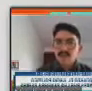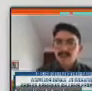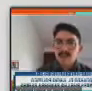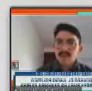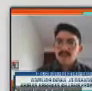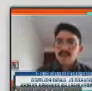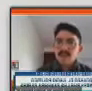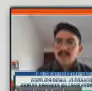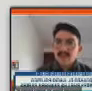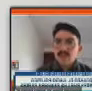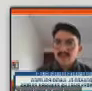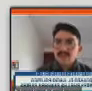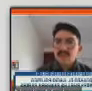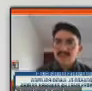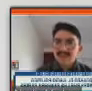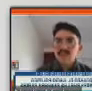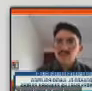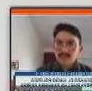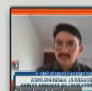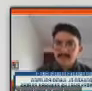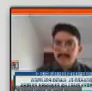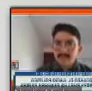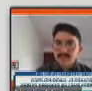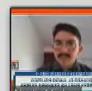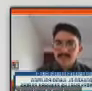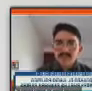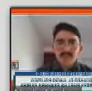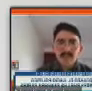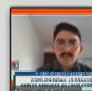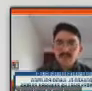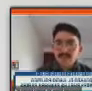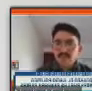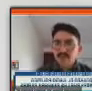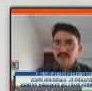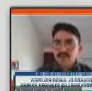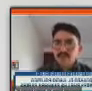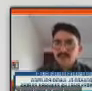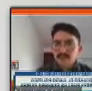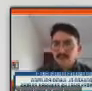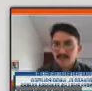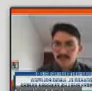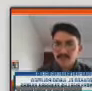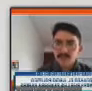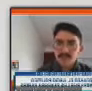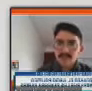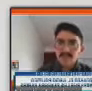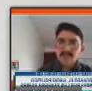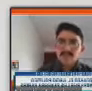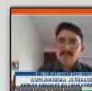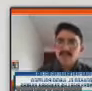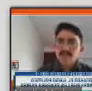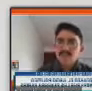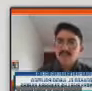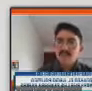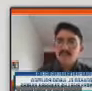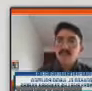cual era una decisión exclusiva del presidente de la República. Por tanto, le decían en términos concretos, si es que se